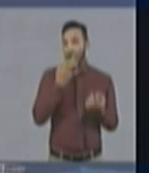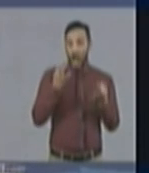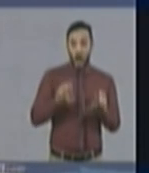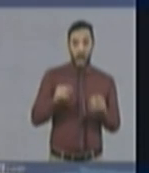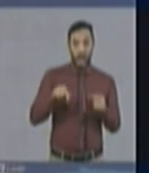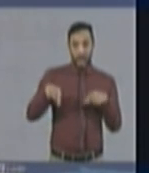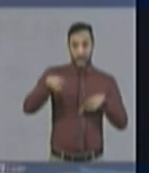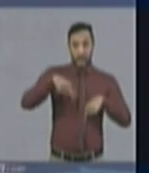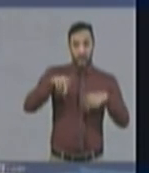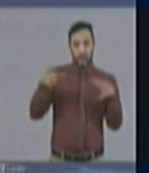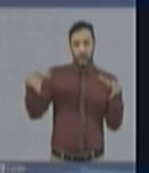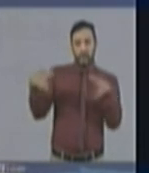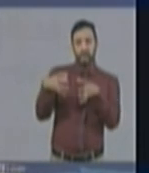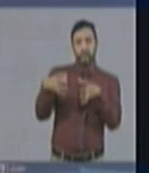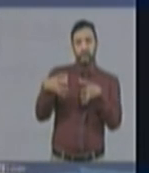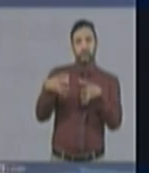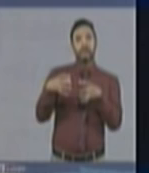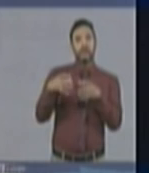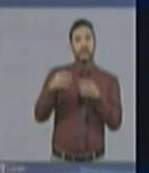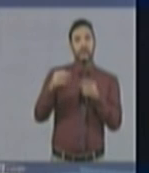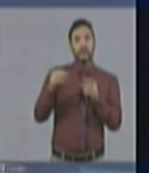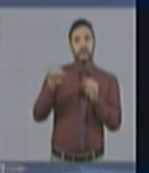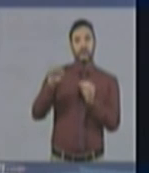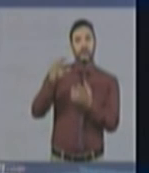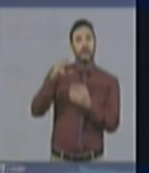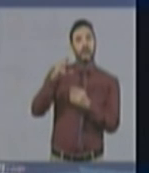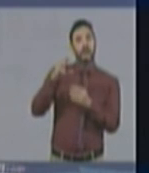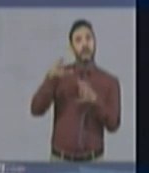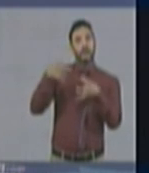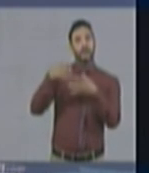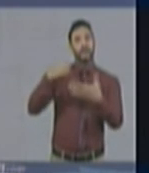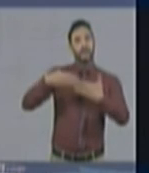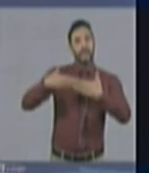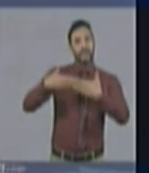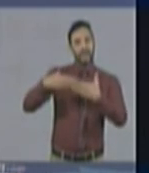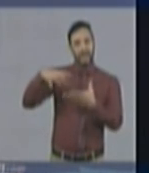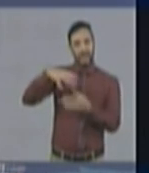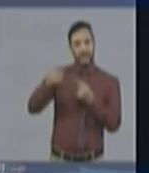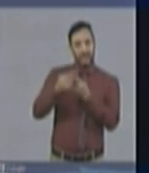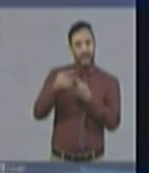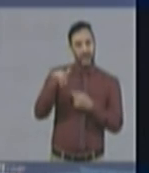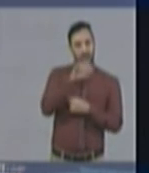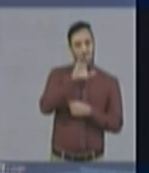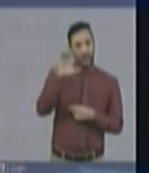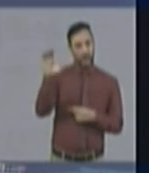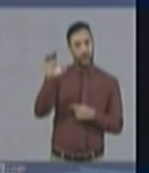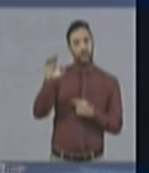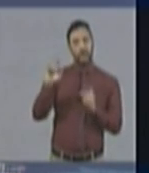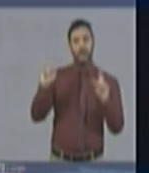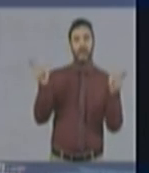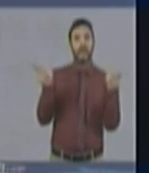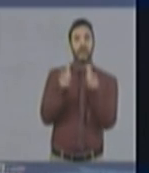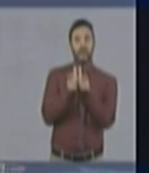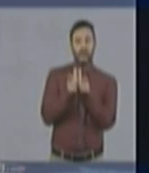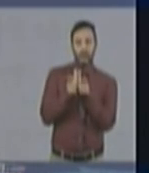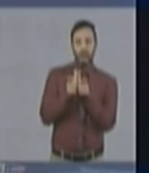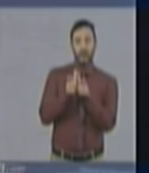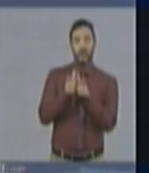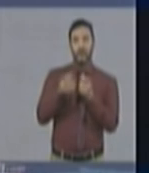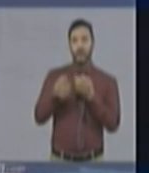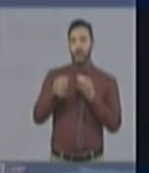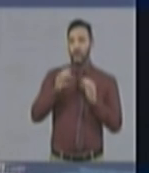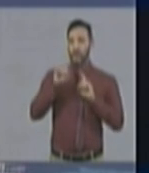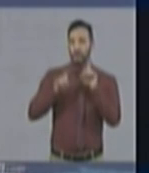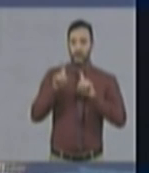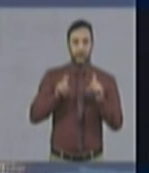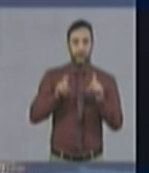reunidos precisamente en el puesto de dirección allí de la Corporación de la Aeronáutica Civil en el aeropuerto, para precisar y